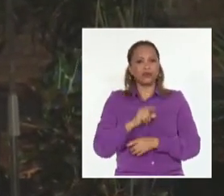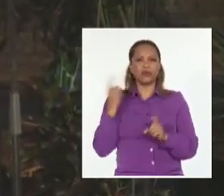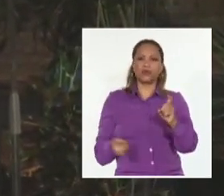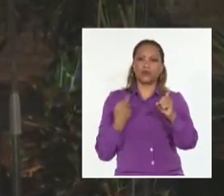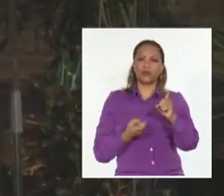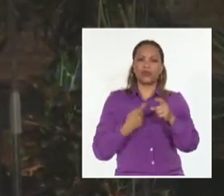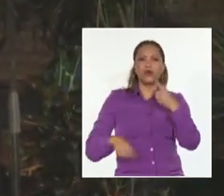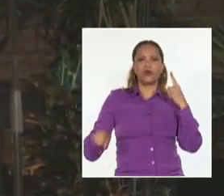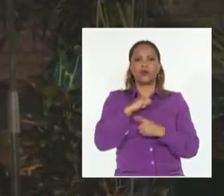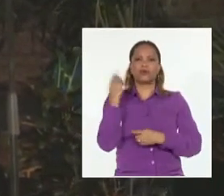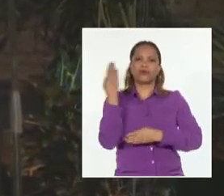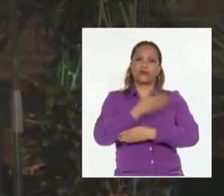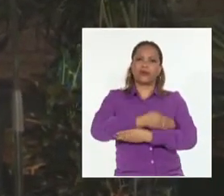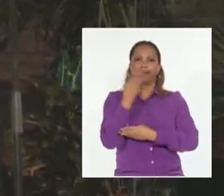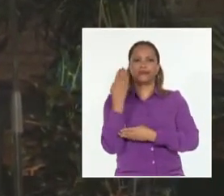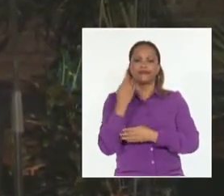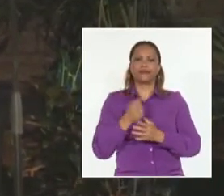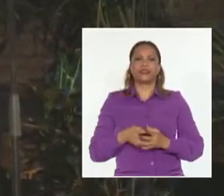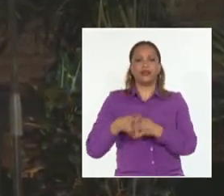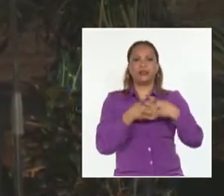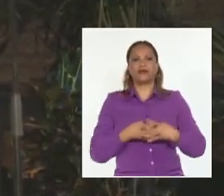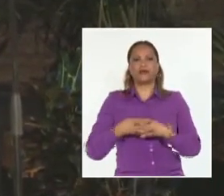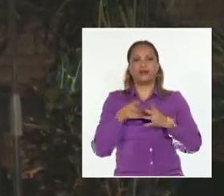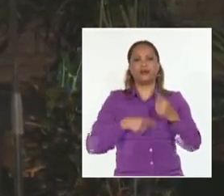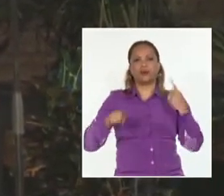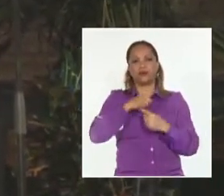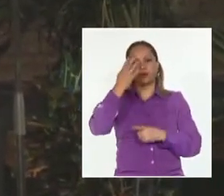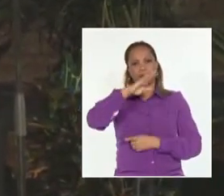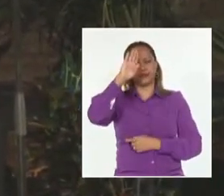el criminal bloqueo yanqui.